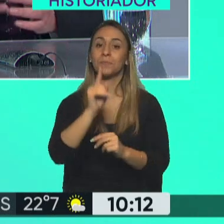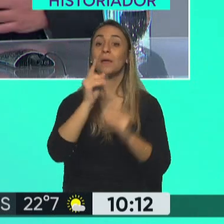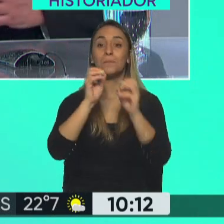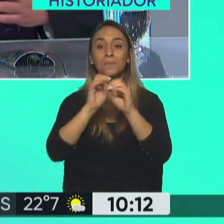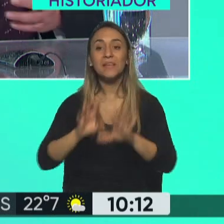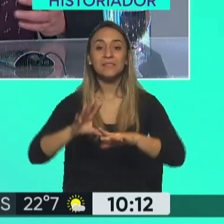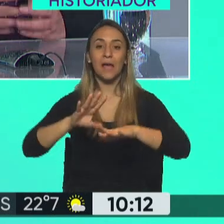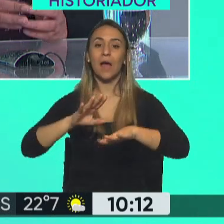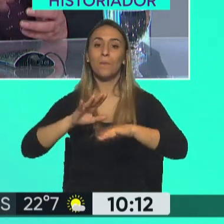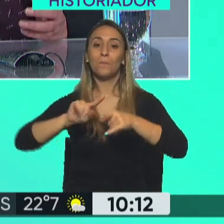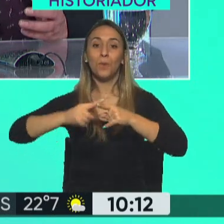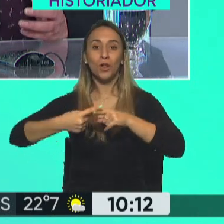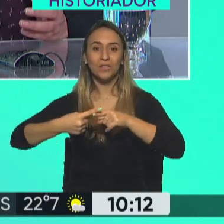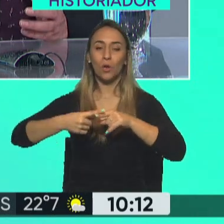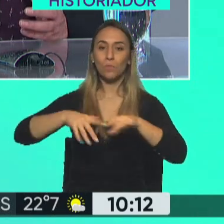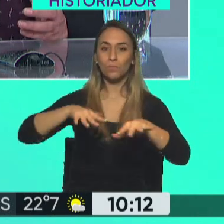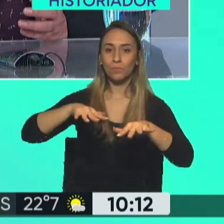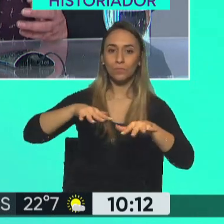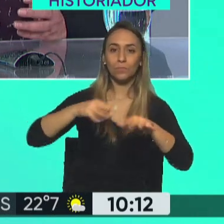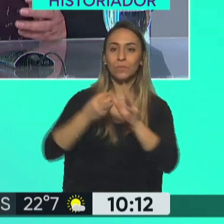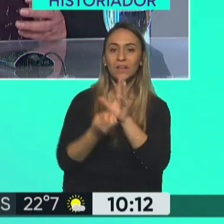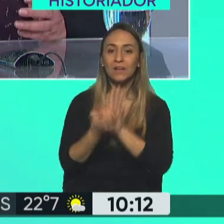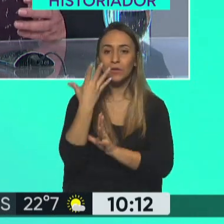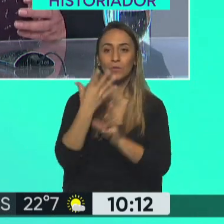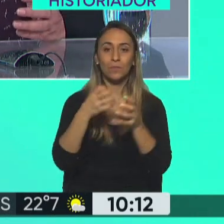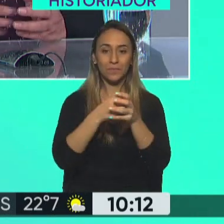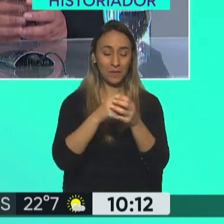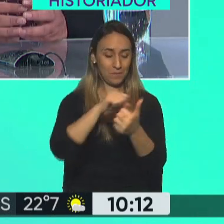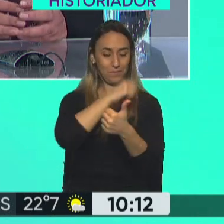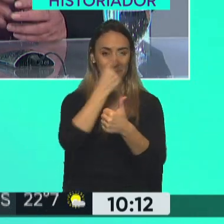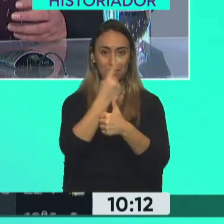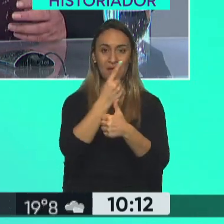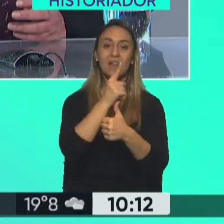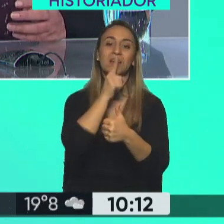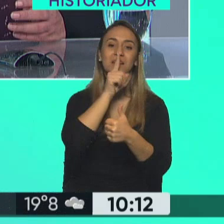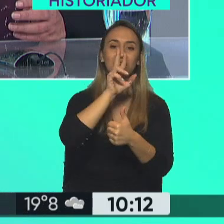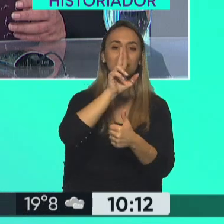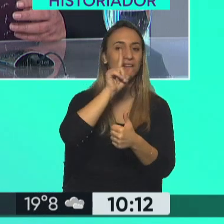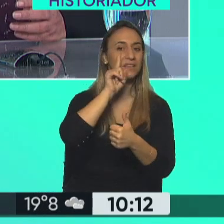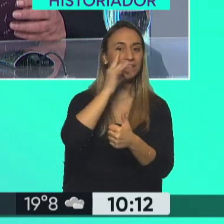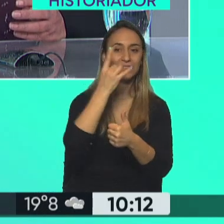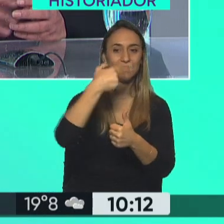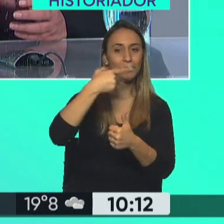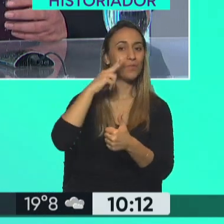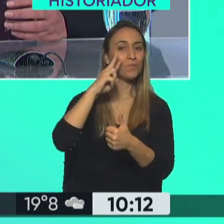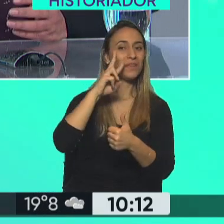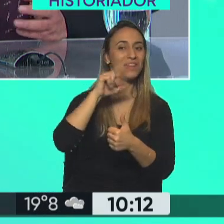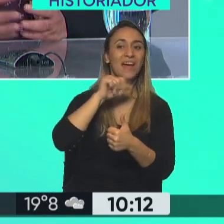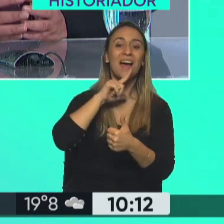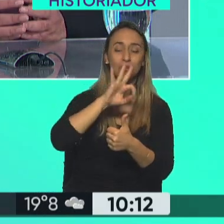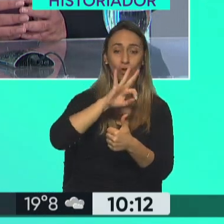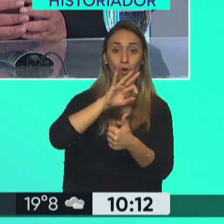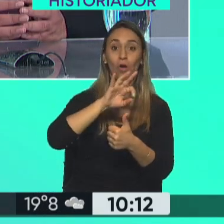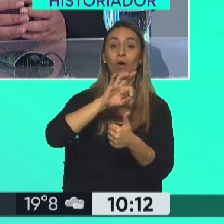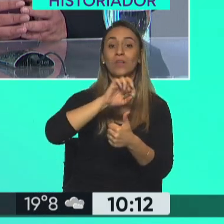políticos. Tenemos primer triunvirato, segundo triunvirato, asamblea del año 13, que dura muy poco, la creación